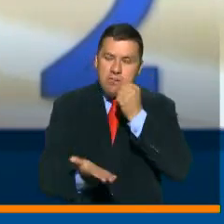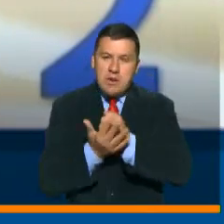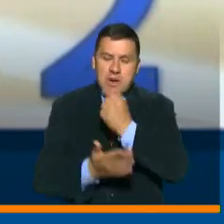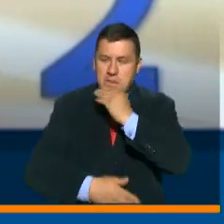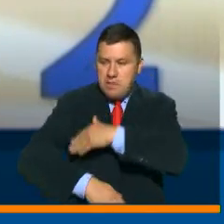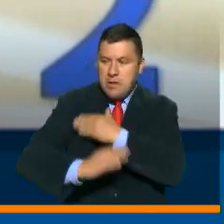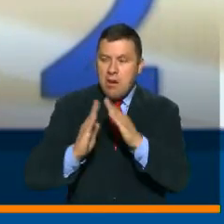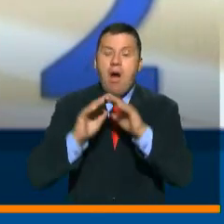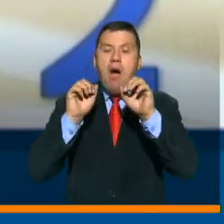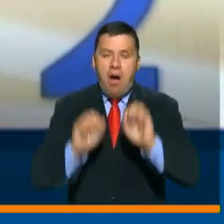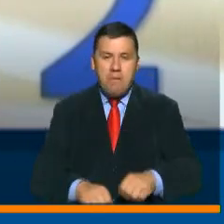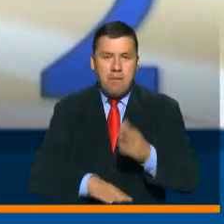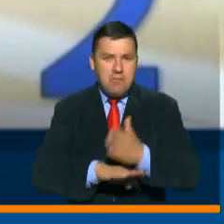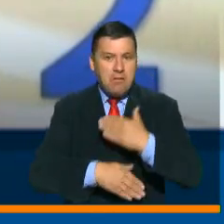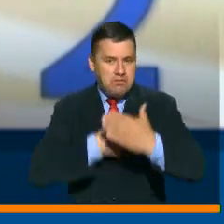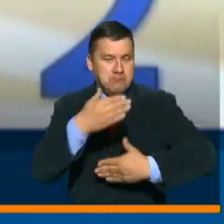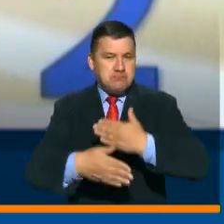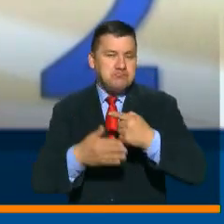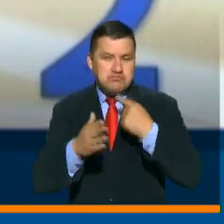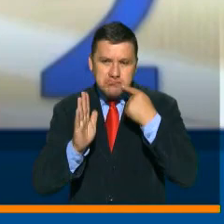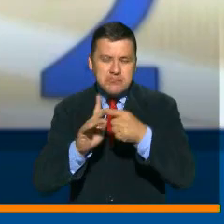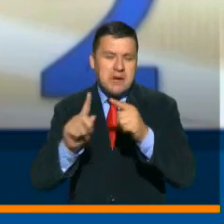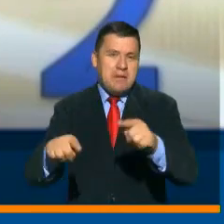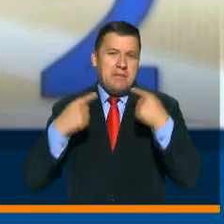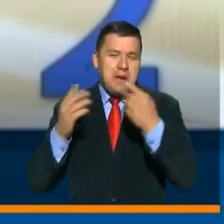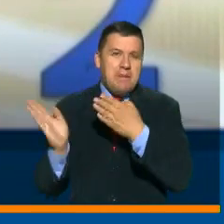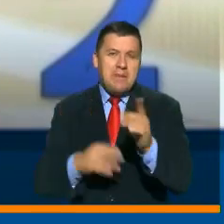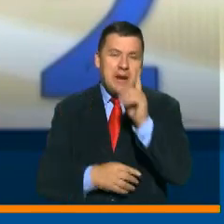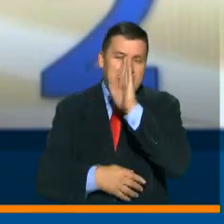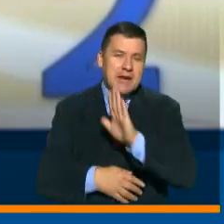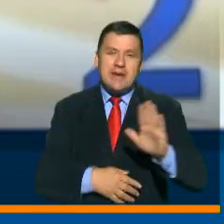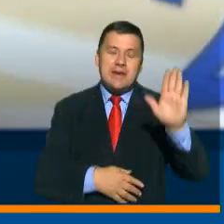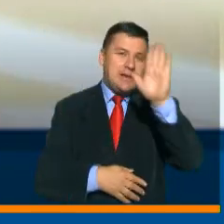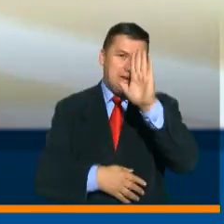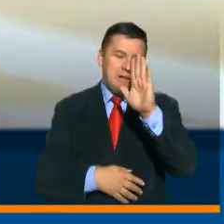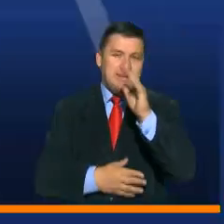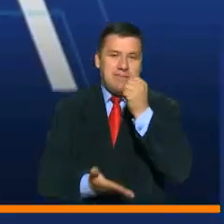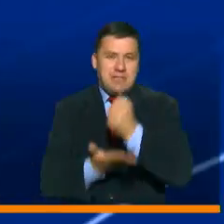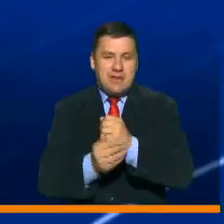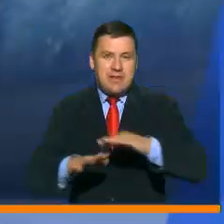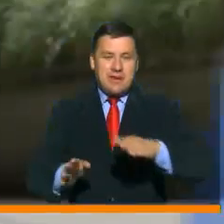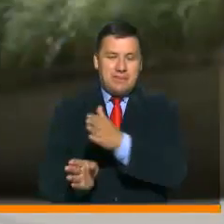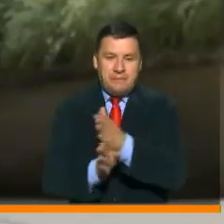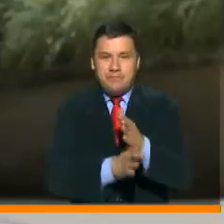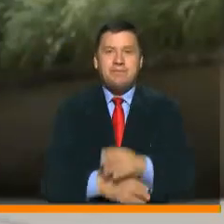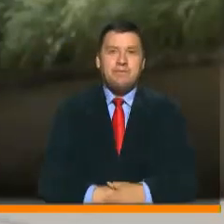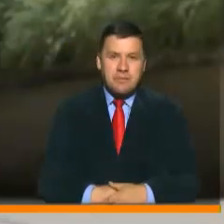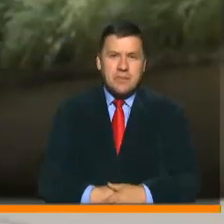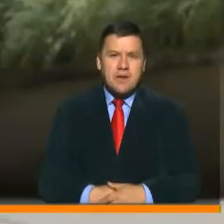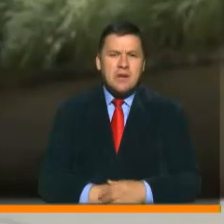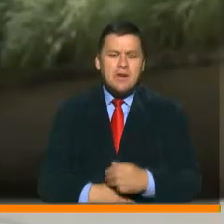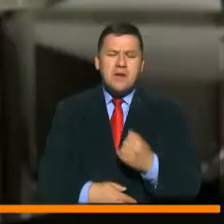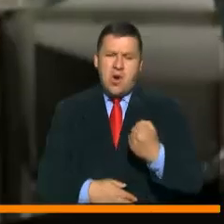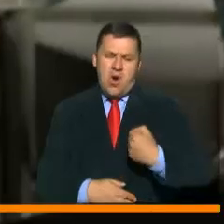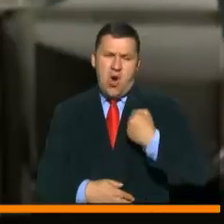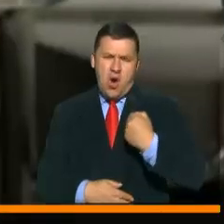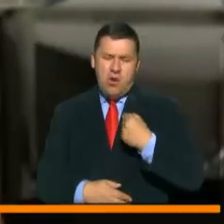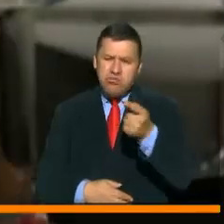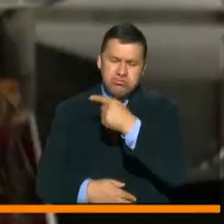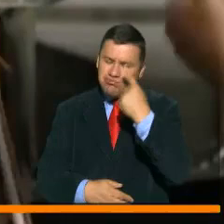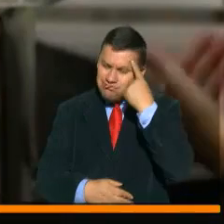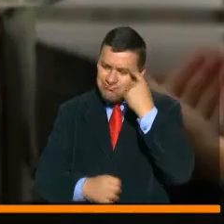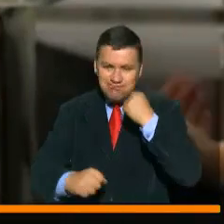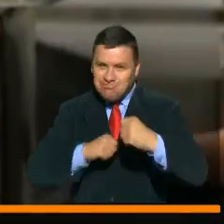ministerio de vivienda seguimos avanzando en nuestras metas del plan nacional de titulación sacúdete llega al departamento